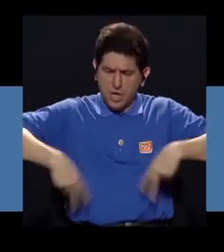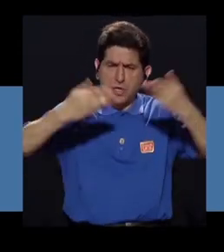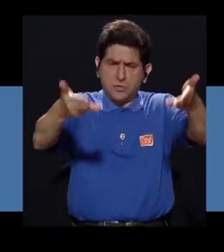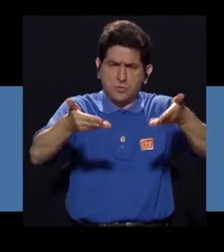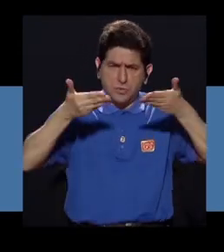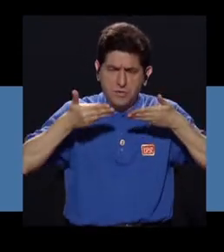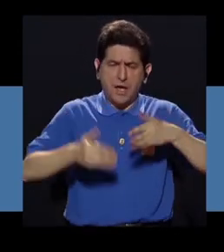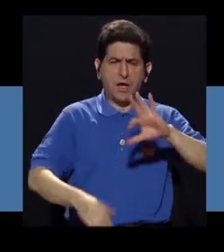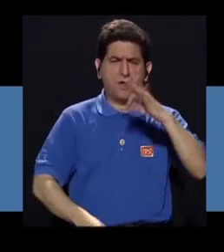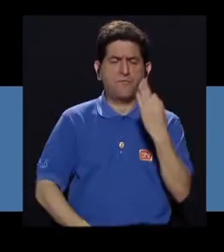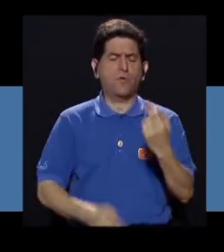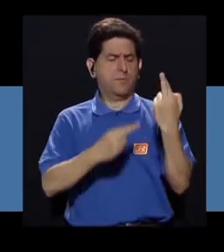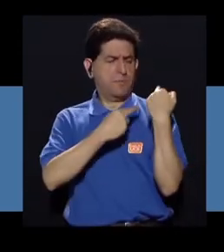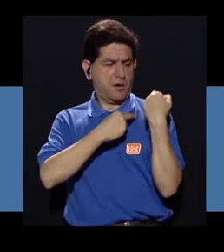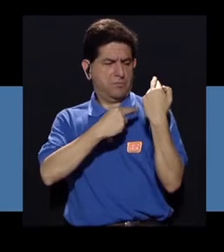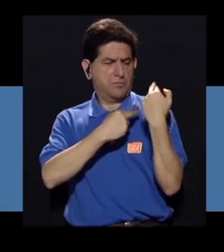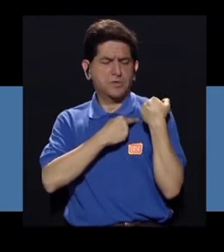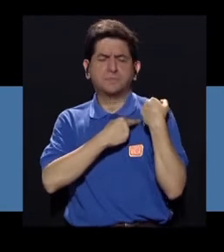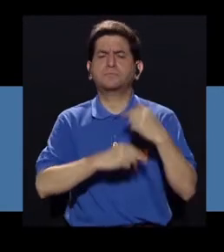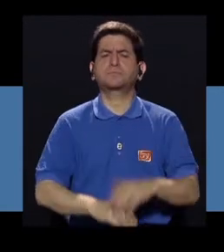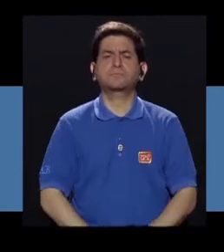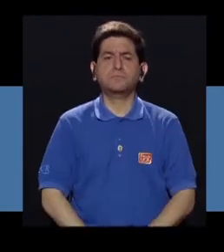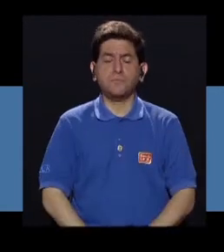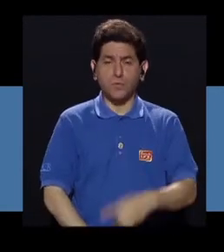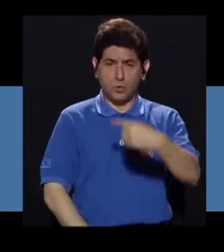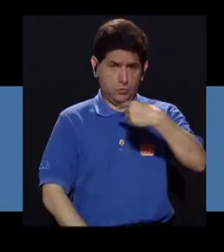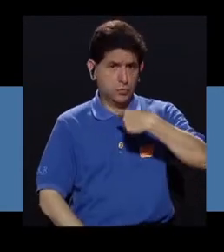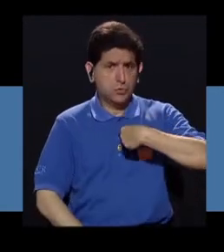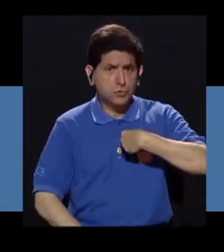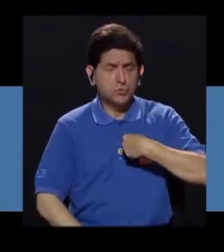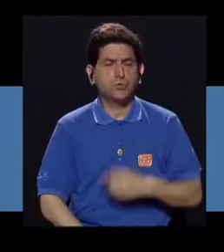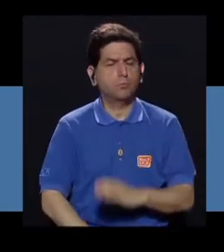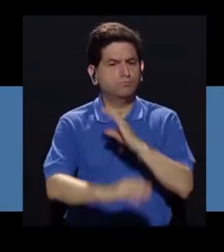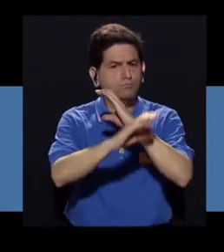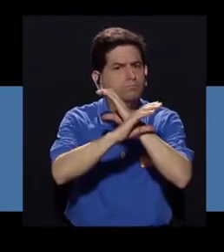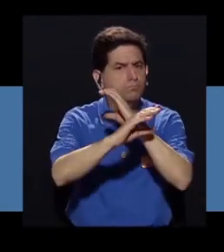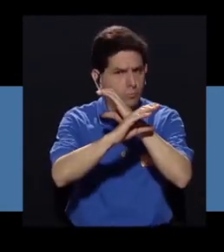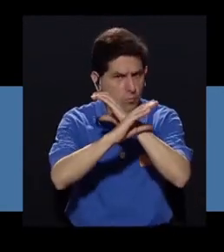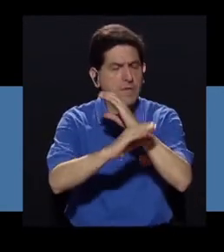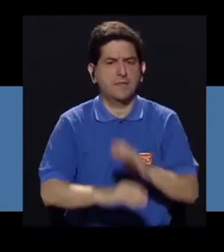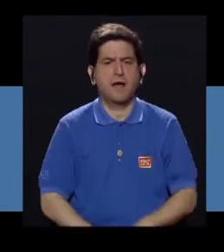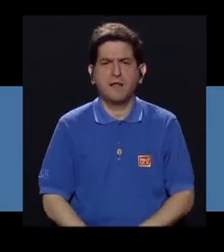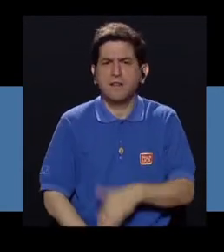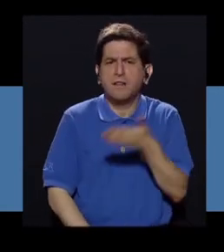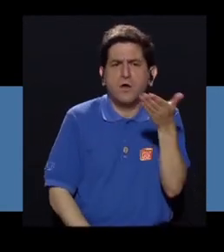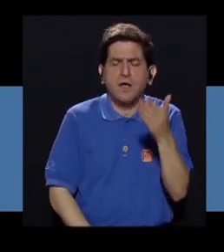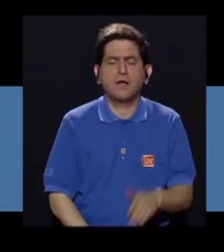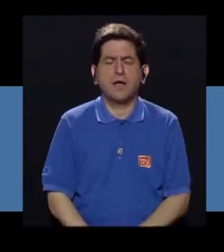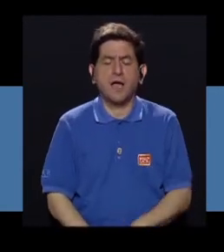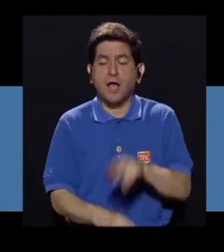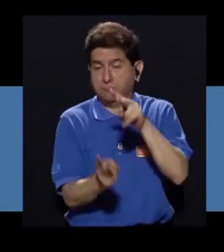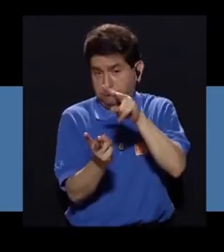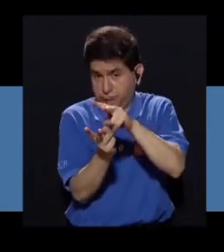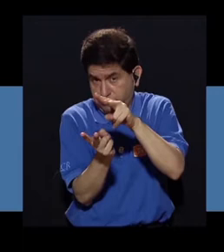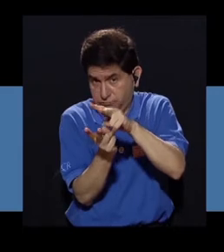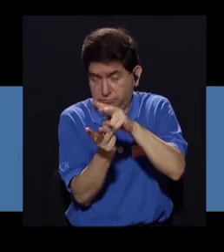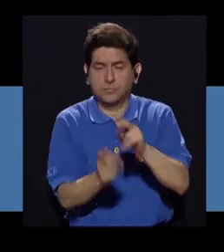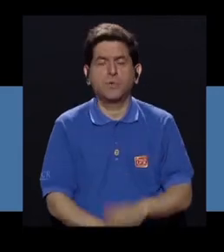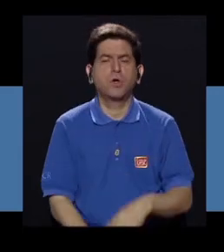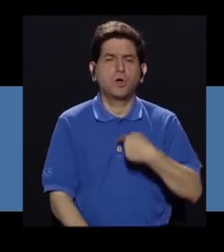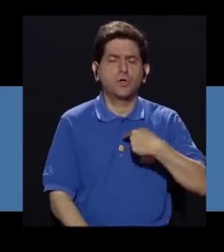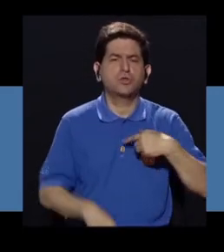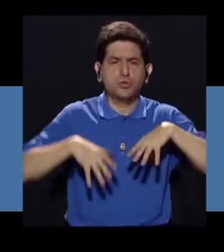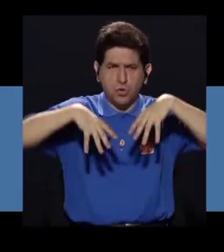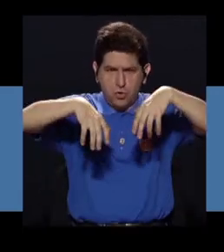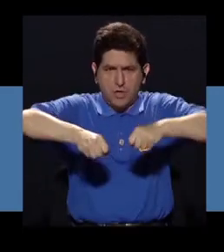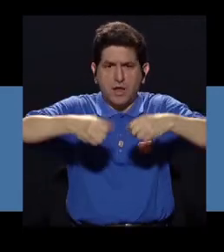mi vida, trajo la forma en cómo responsabilizarme, en cómo tener cuidados en las relaciones